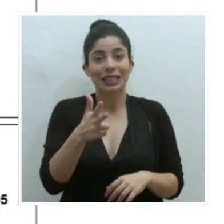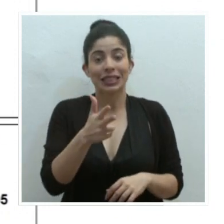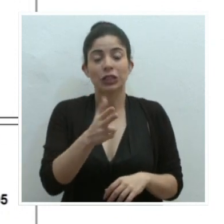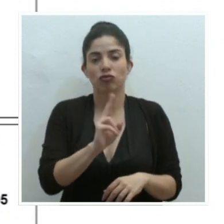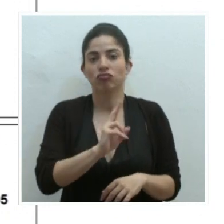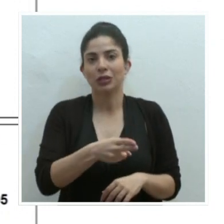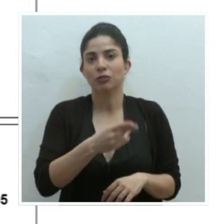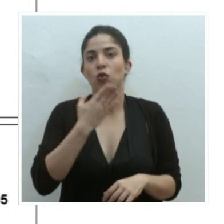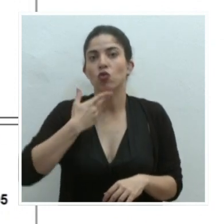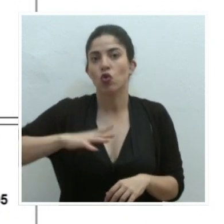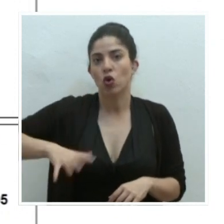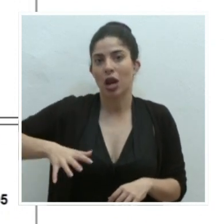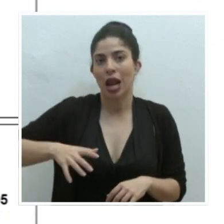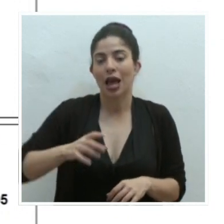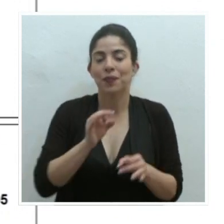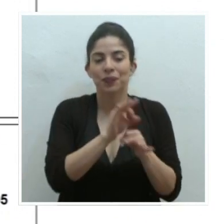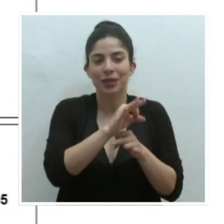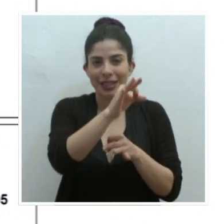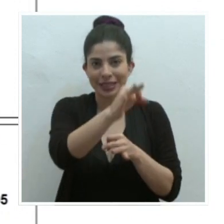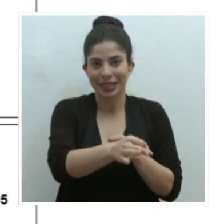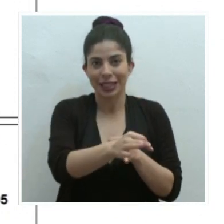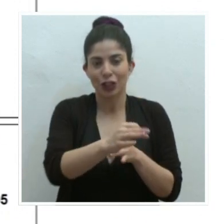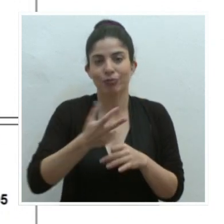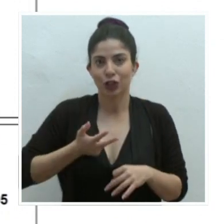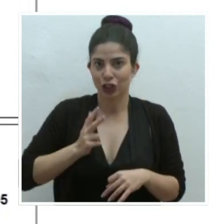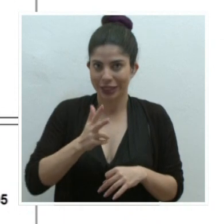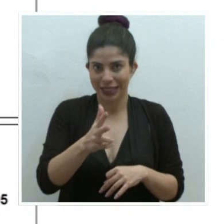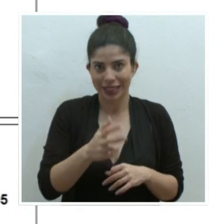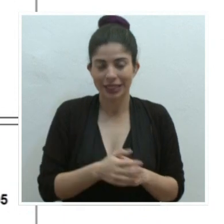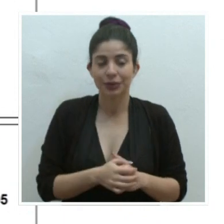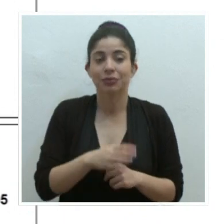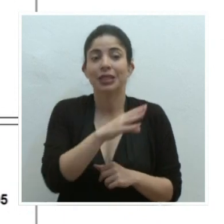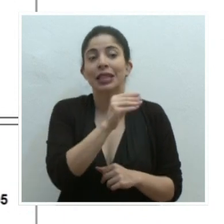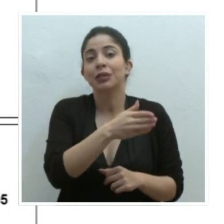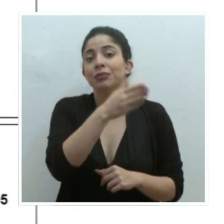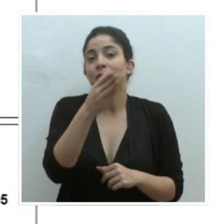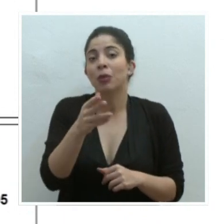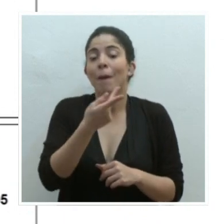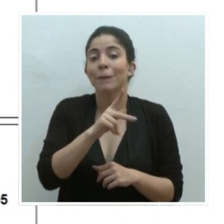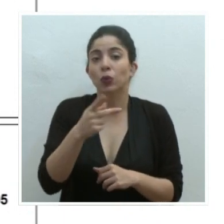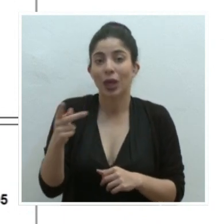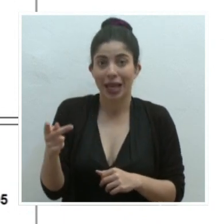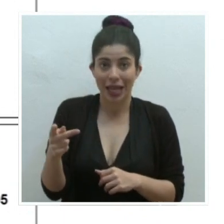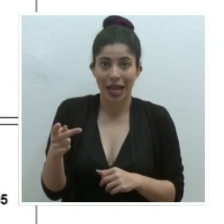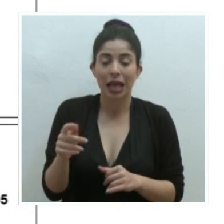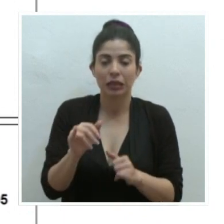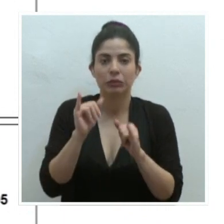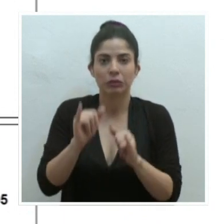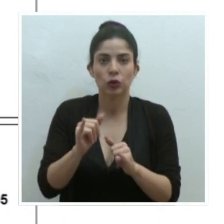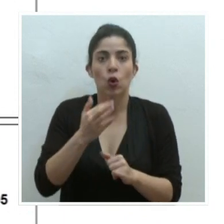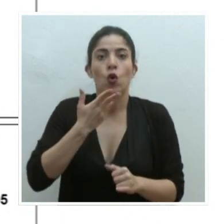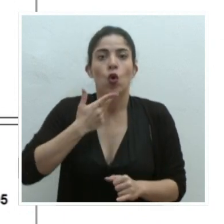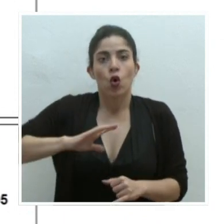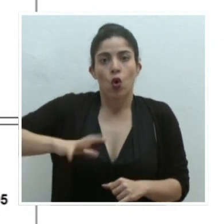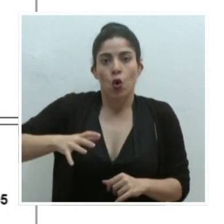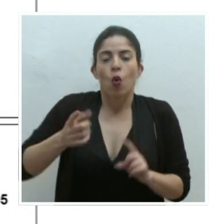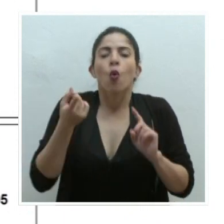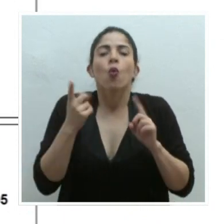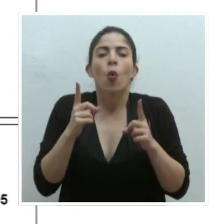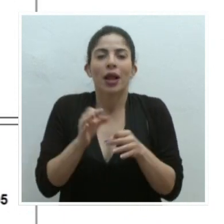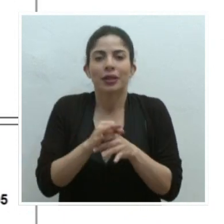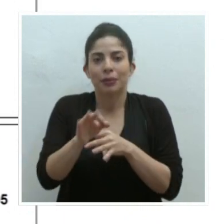mantiene en alerta naranja el distrito de Los Chiles, y en el cantón de Punta Arenas se mantiene en alerta naranja